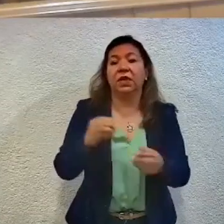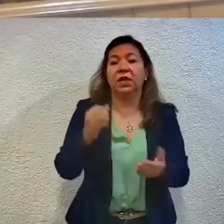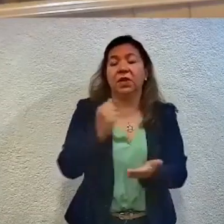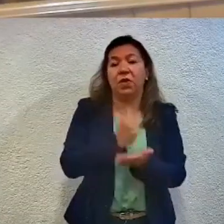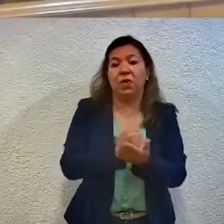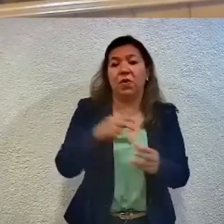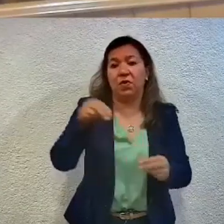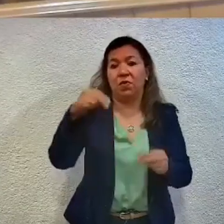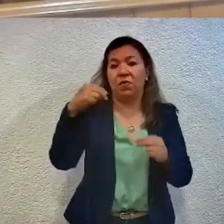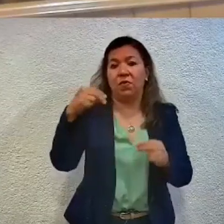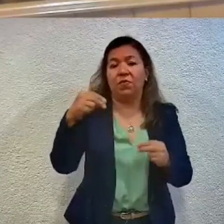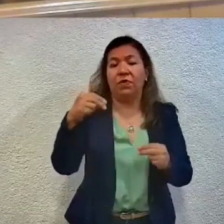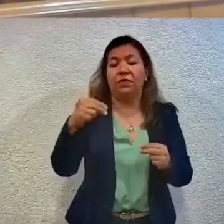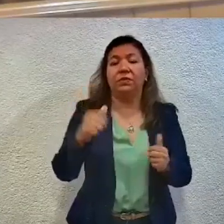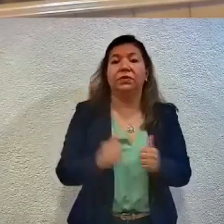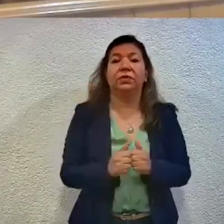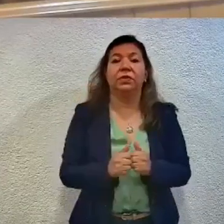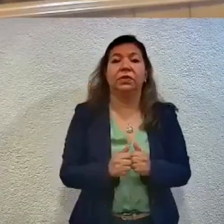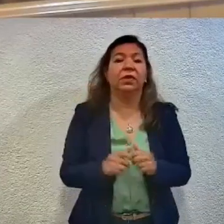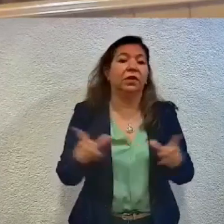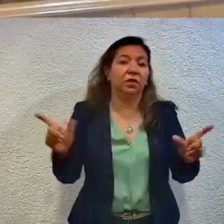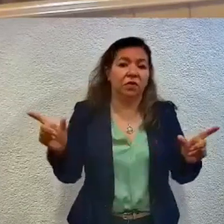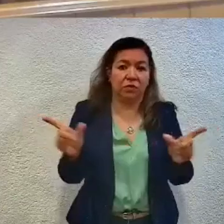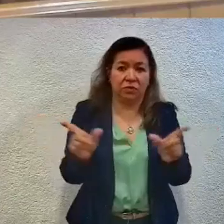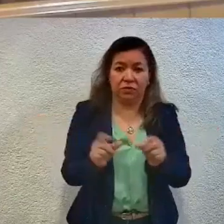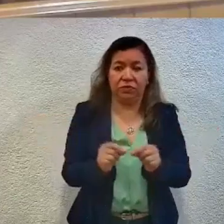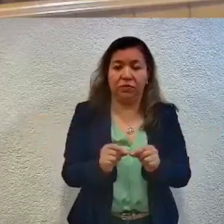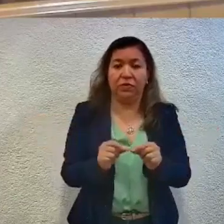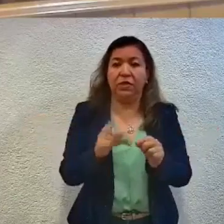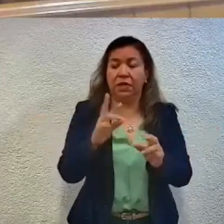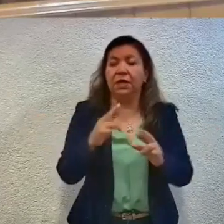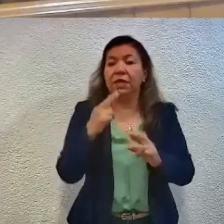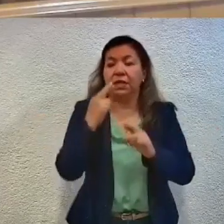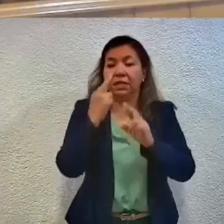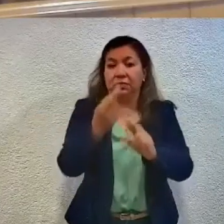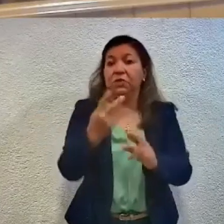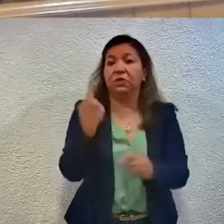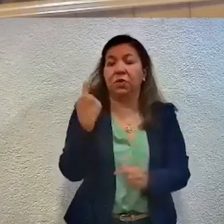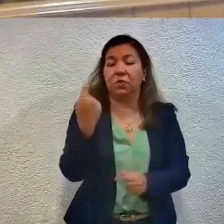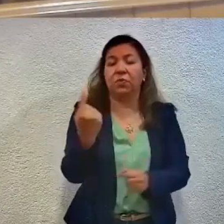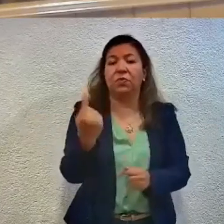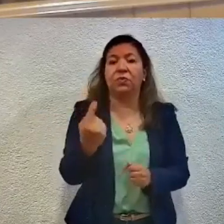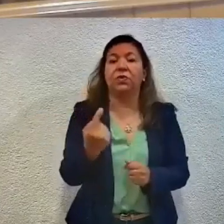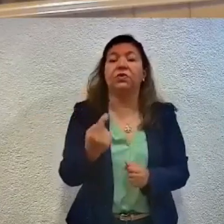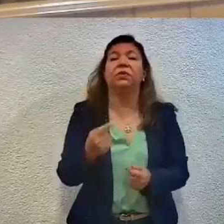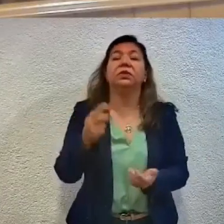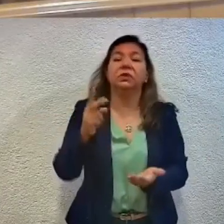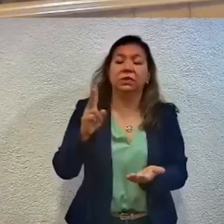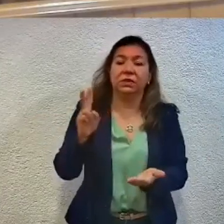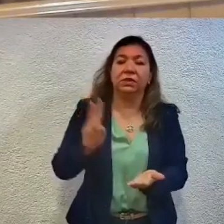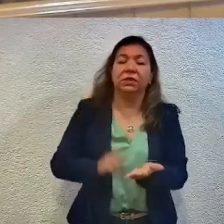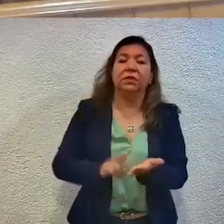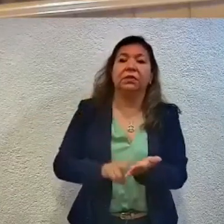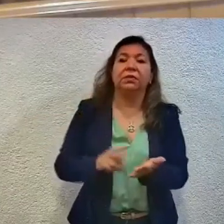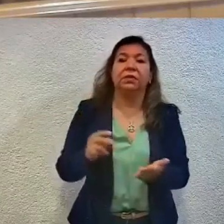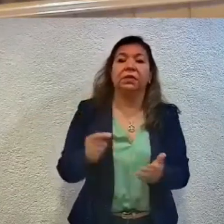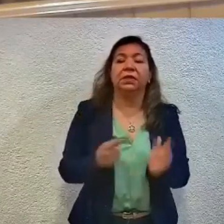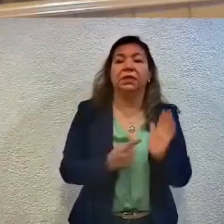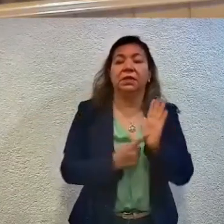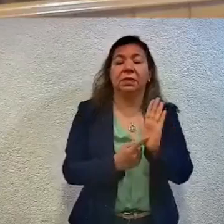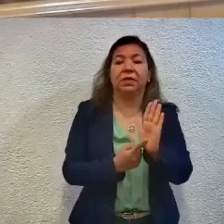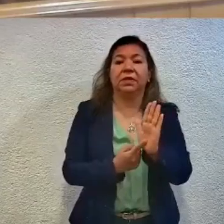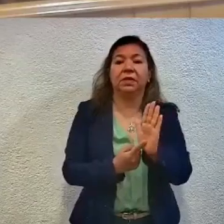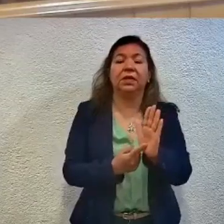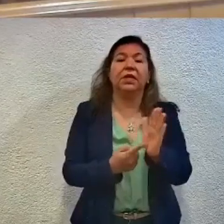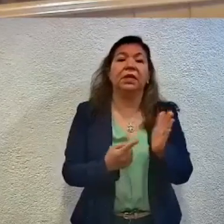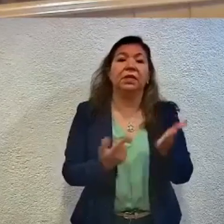confirmar el oficio impugnado. Así, el proyecto concluye con el siguiente punto resolutivo. Único, se confirma el oficio